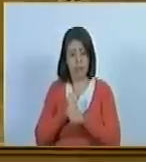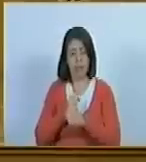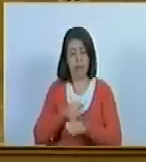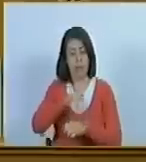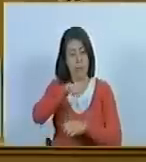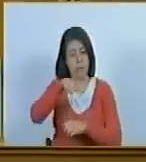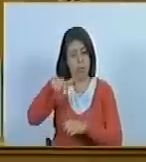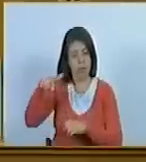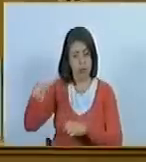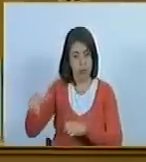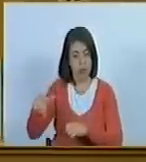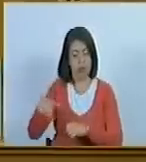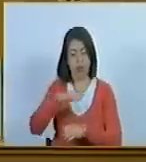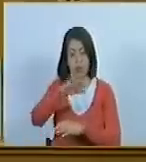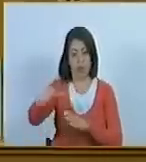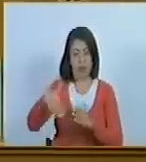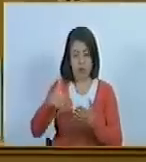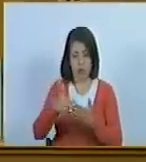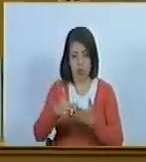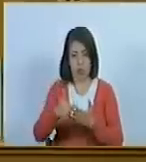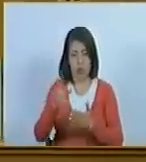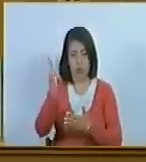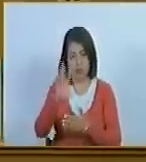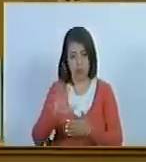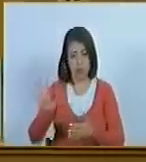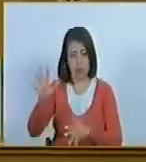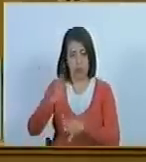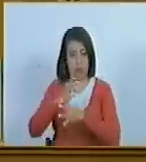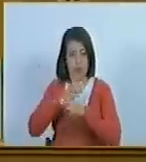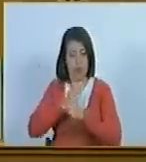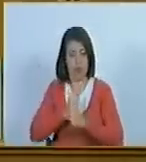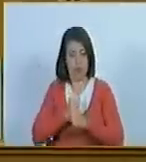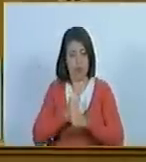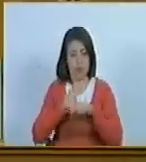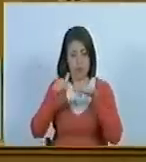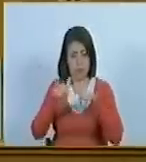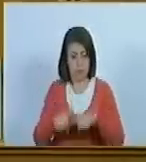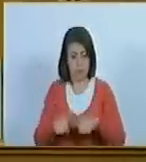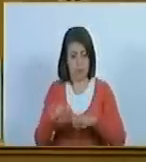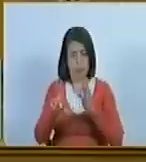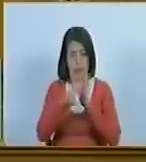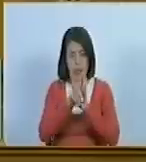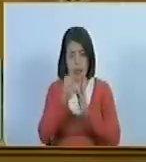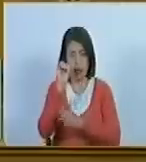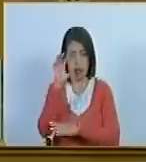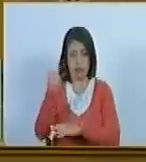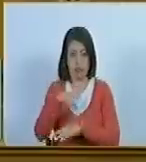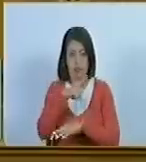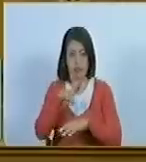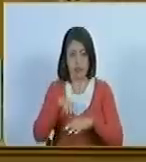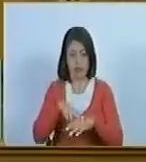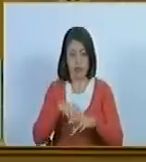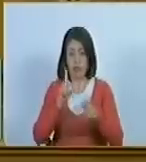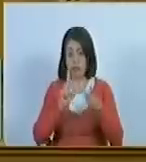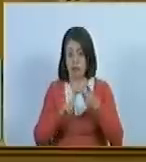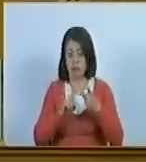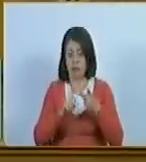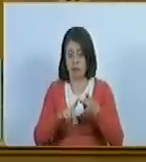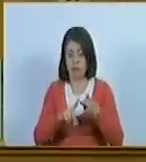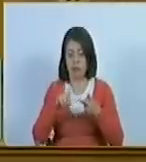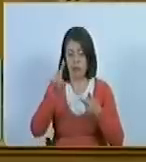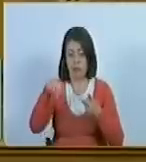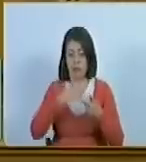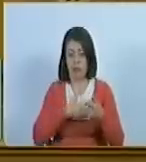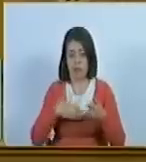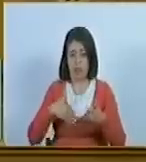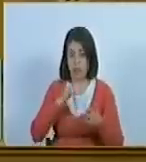la población, de la ciudadanía venezolana en esta Casa de las Leyes, en la Asamblea Nacional. Igualmente